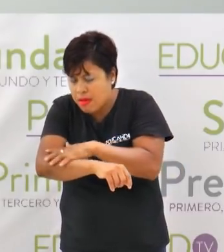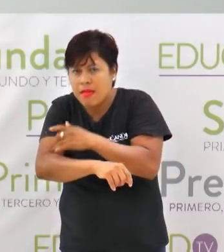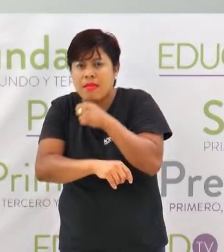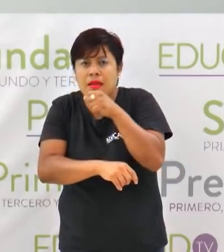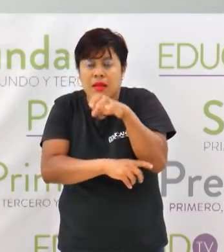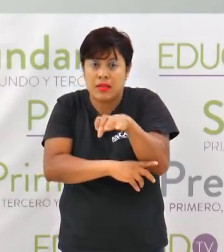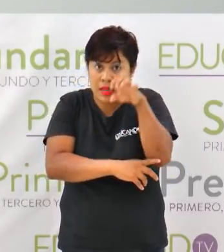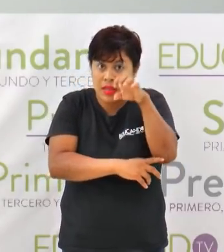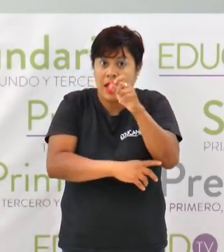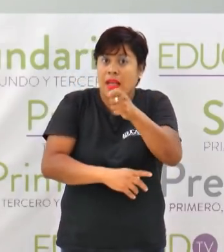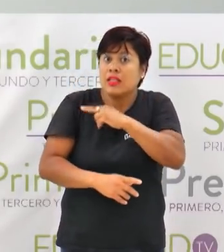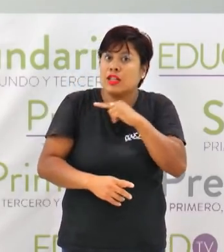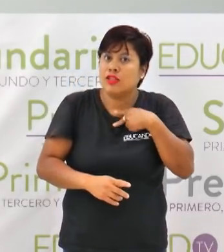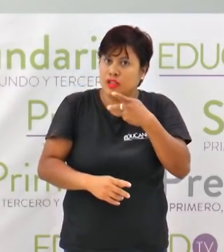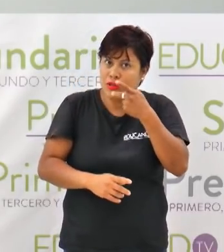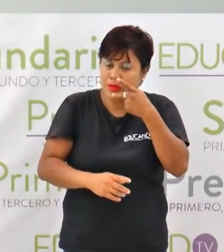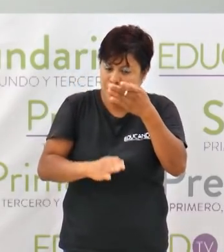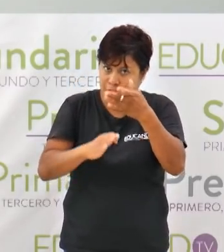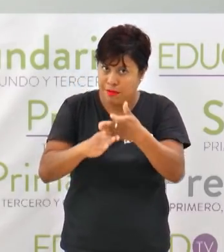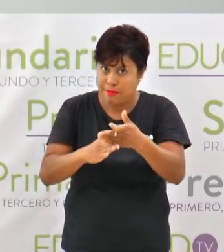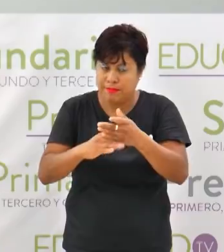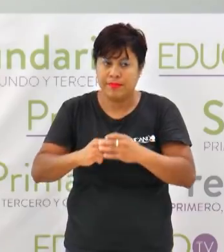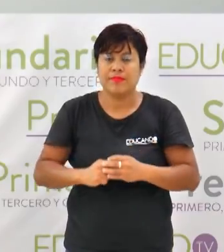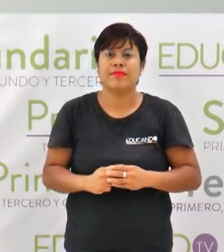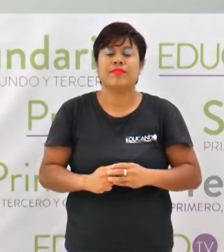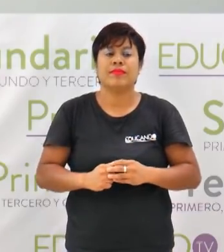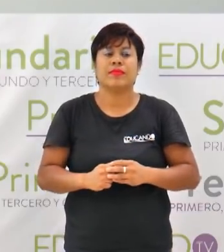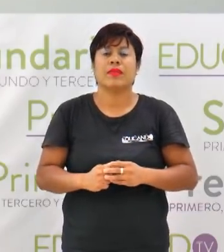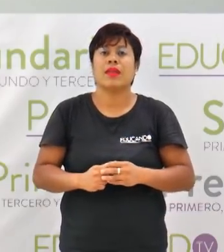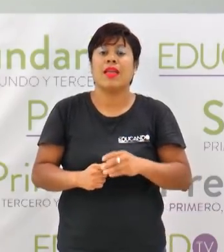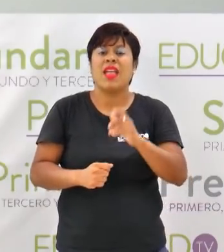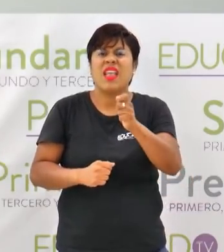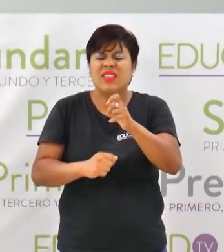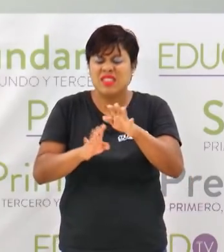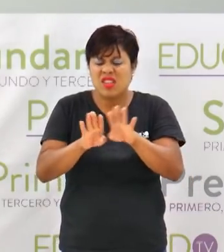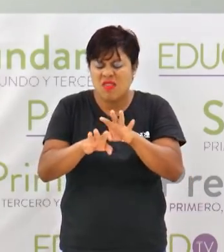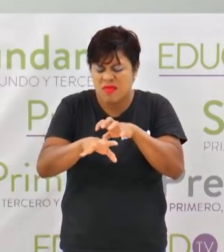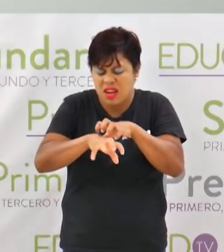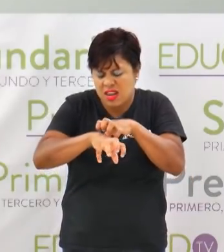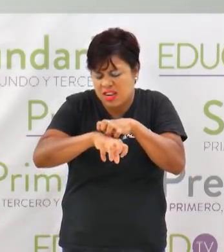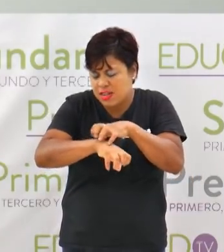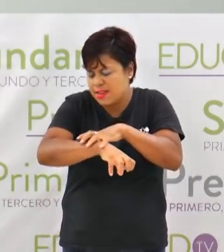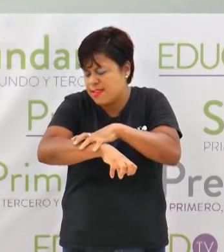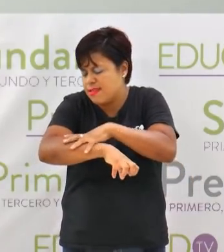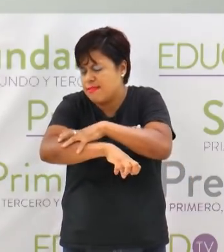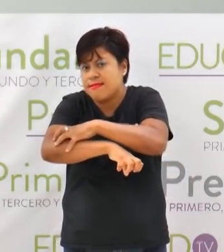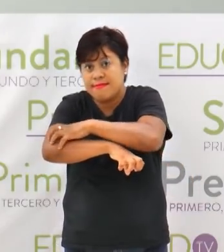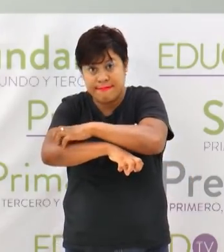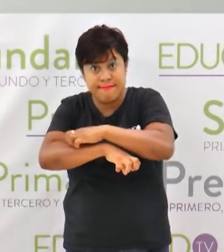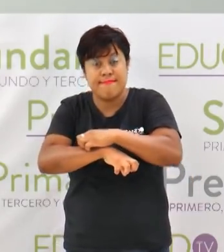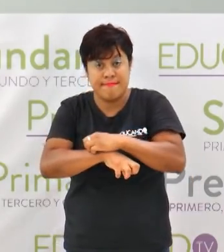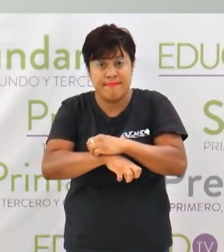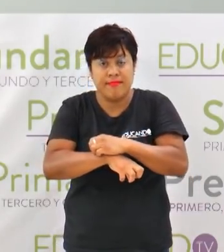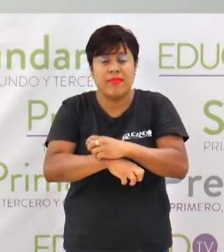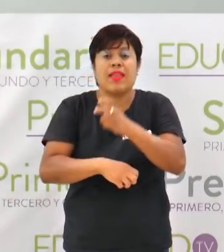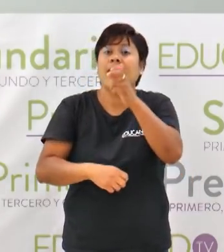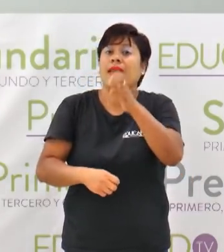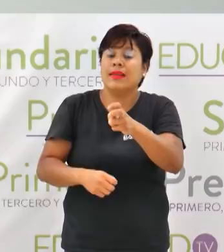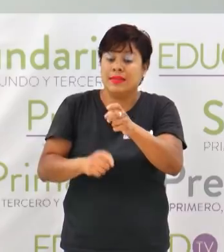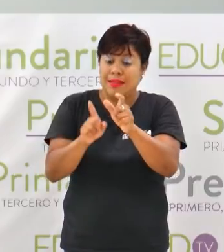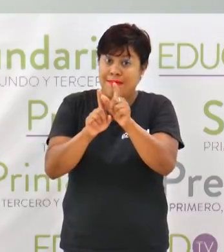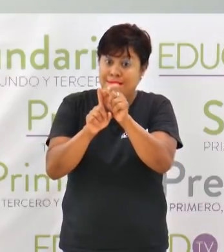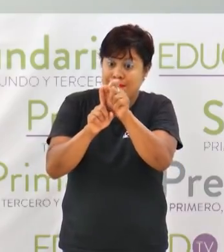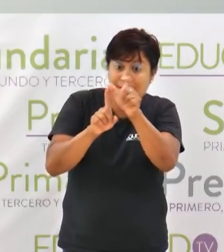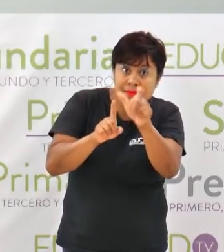anciana, que es de lo que estamos hablando, bien, de textura irregular,